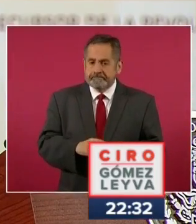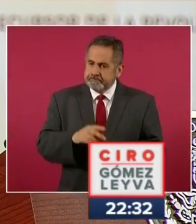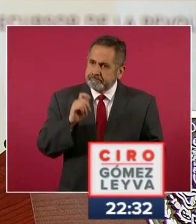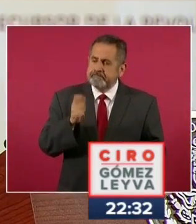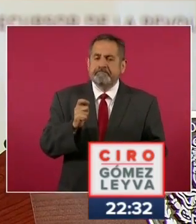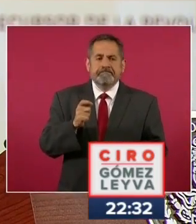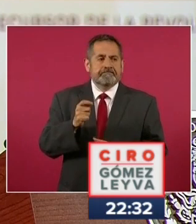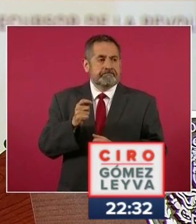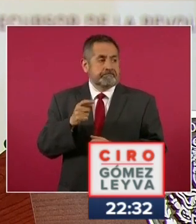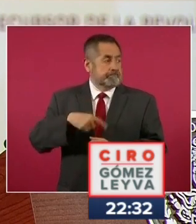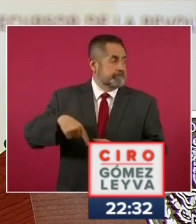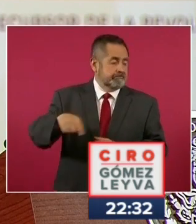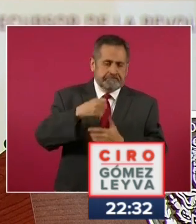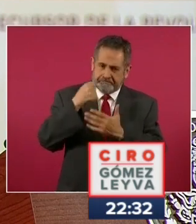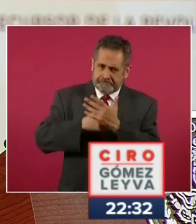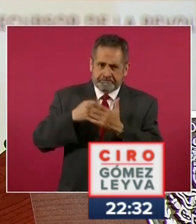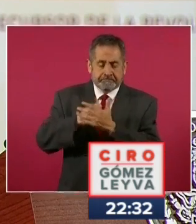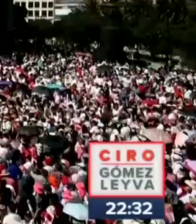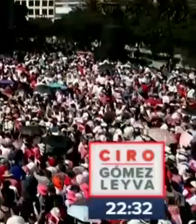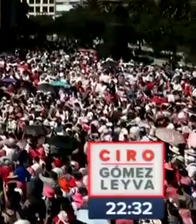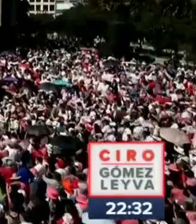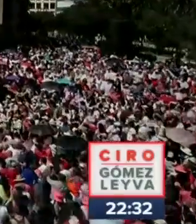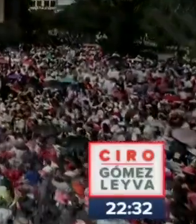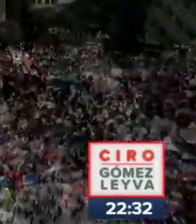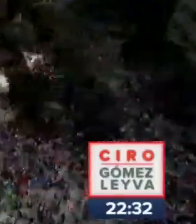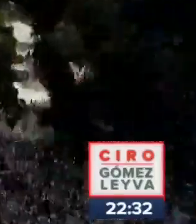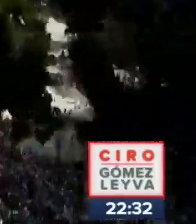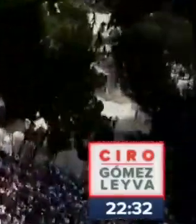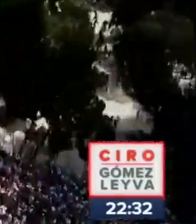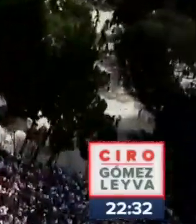requieren de perseverancia.